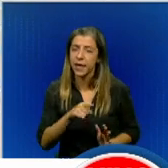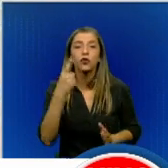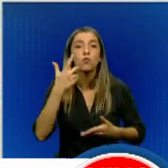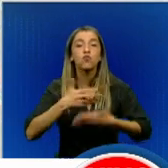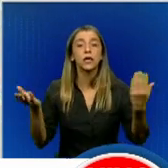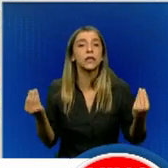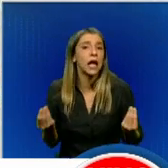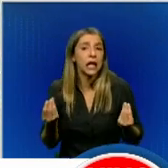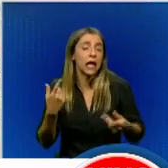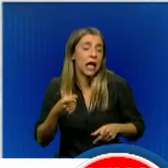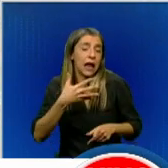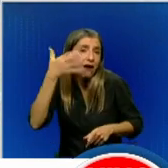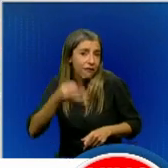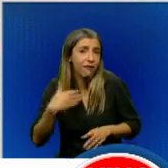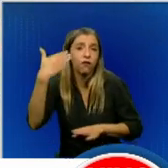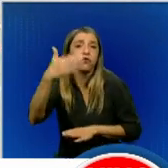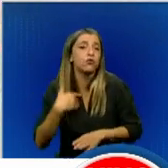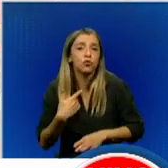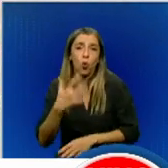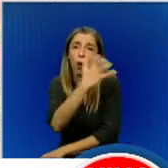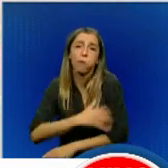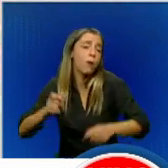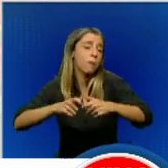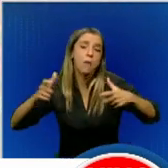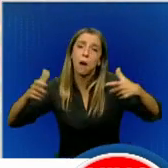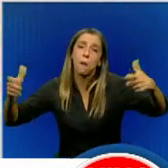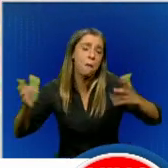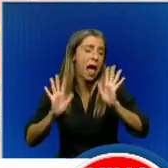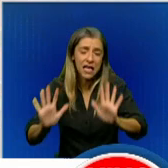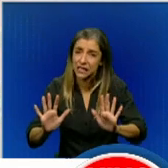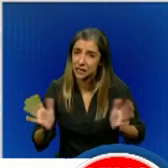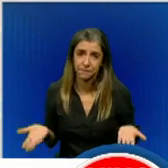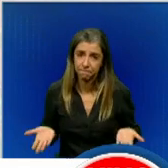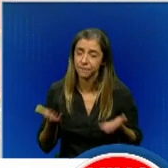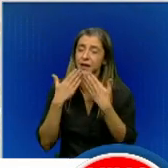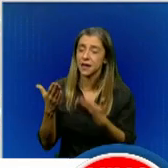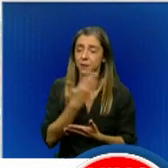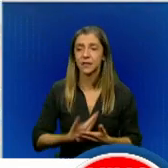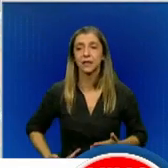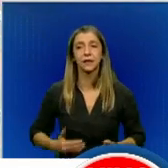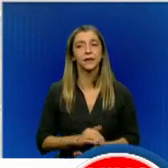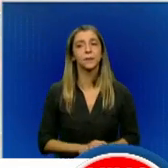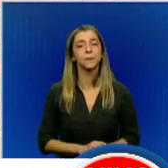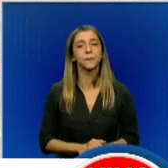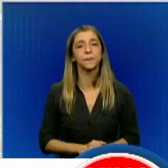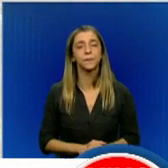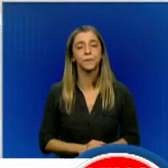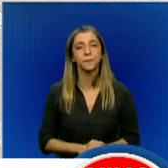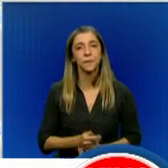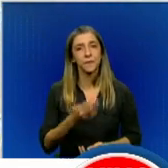contribuir al empobrecimiento del conjunto de nuestra sociedad gracias señor presidente muchas gracias diputado